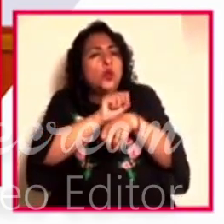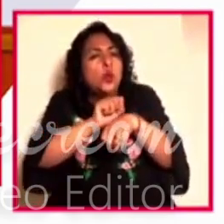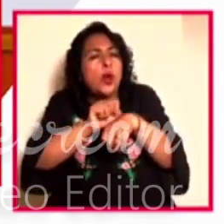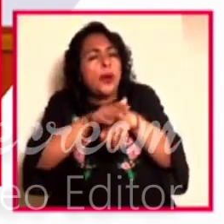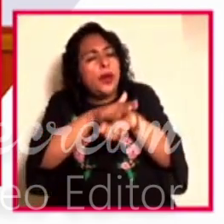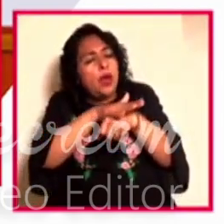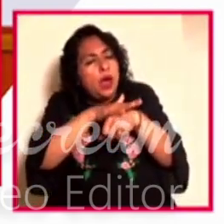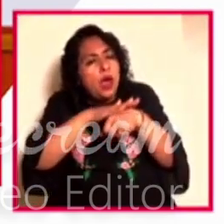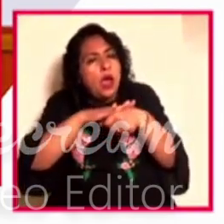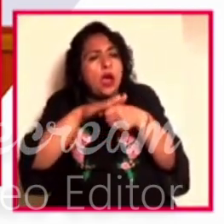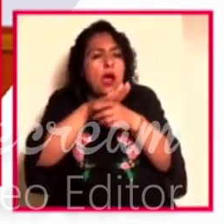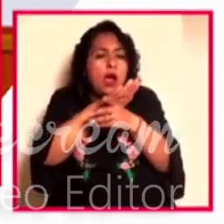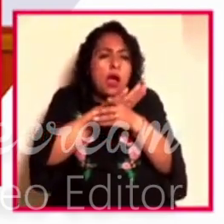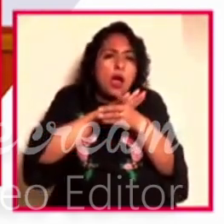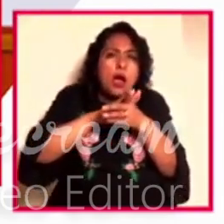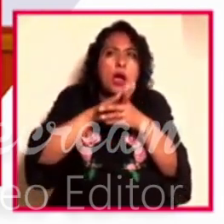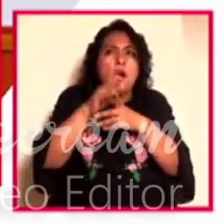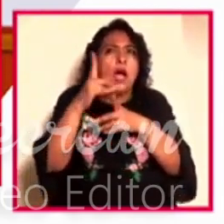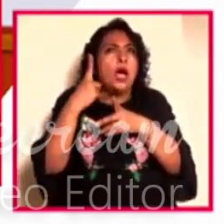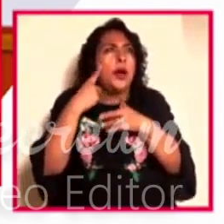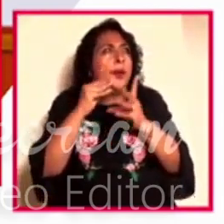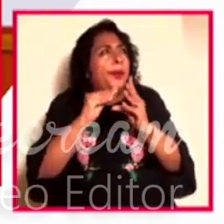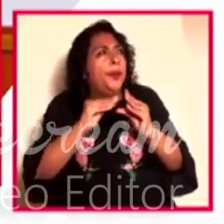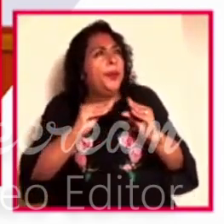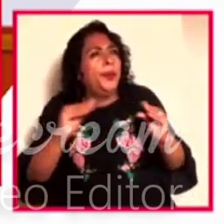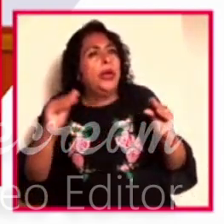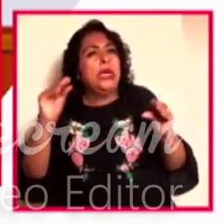que ronda el silencio, por eso es suave.